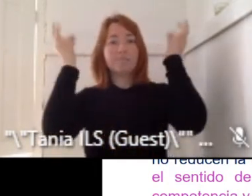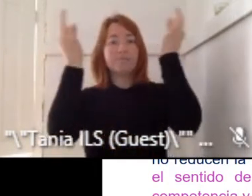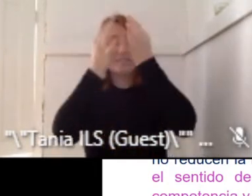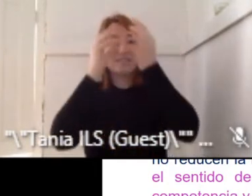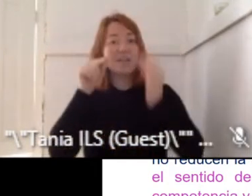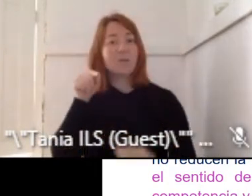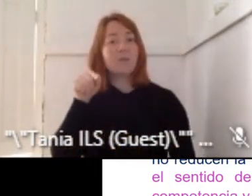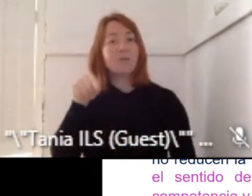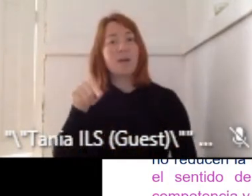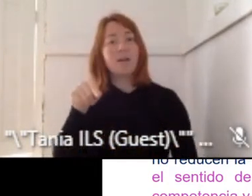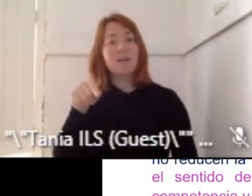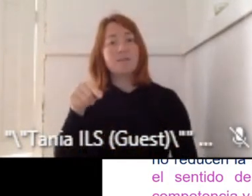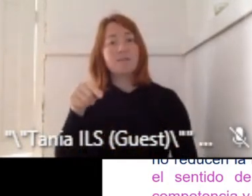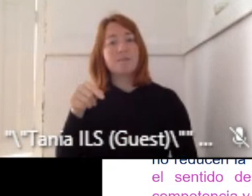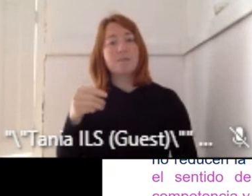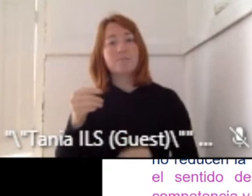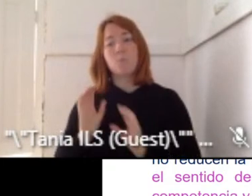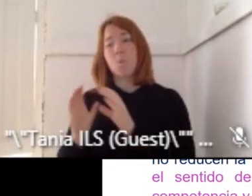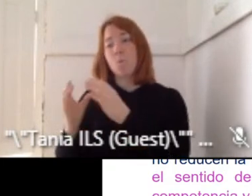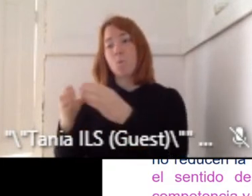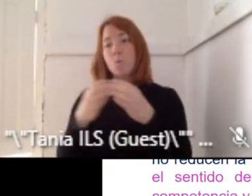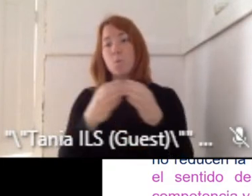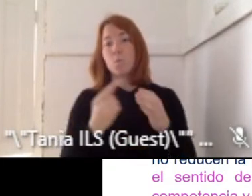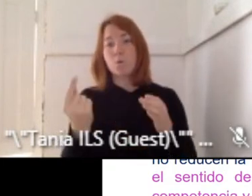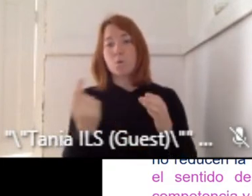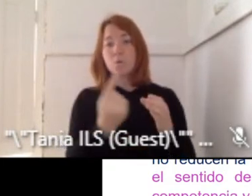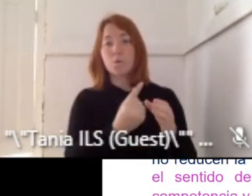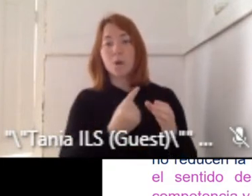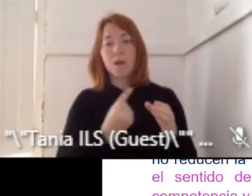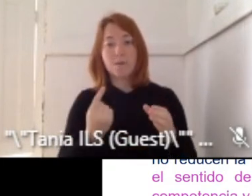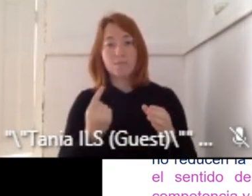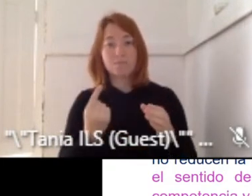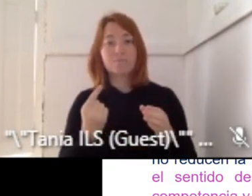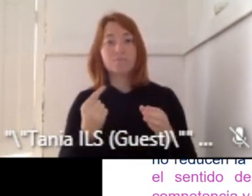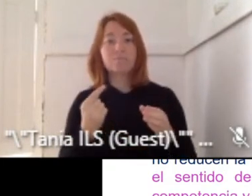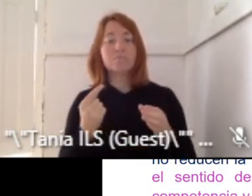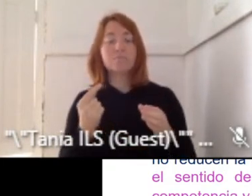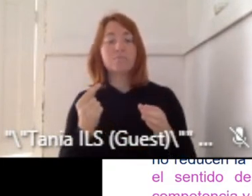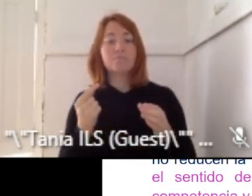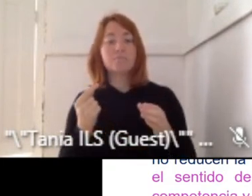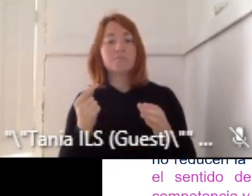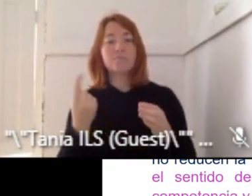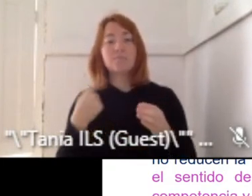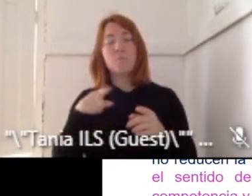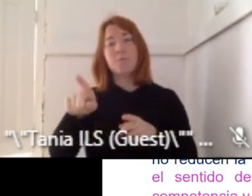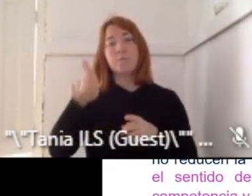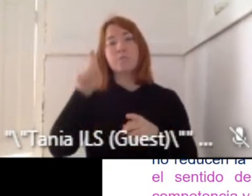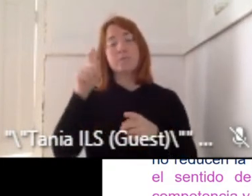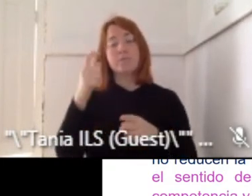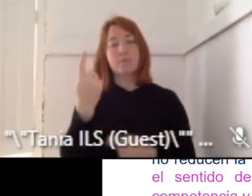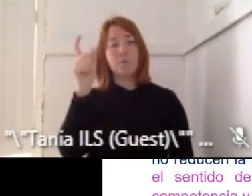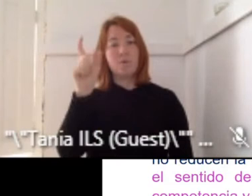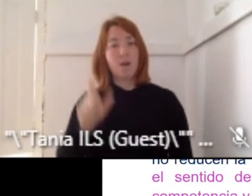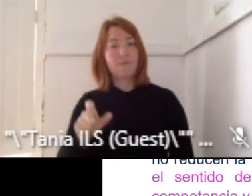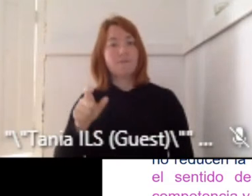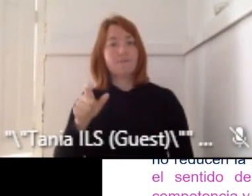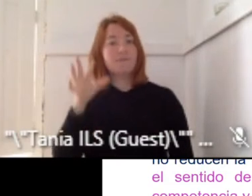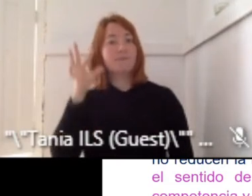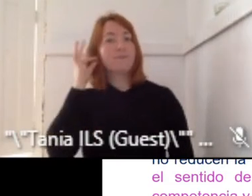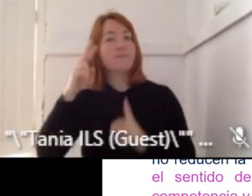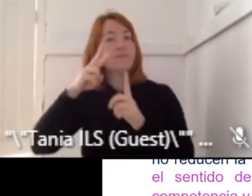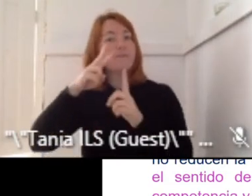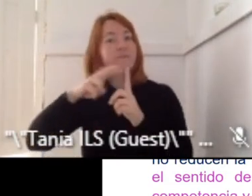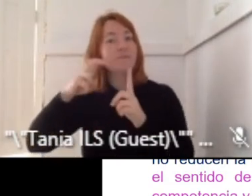cada equipo, formado por el alumnado, pues escogía una física, que para